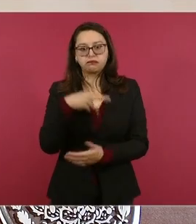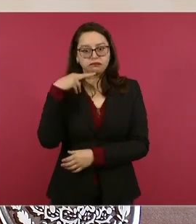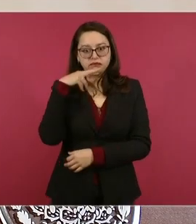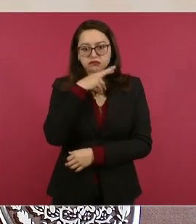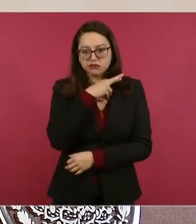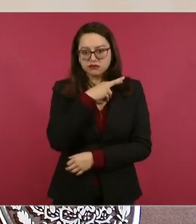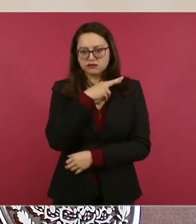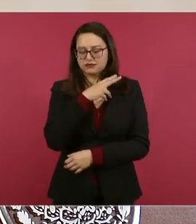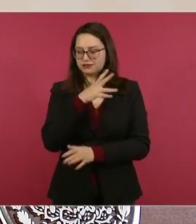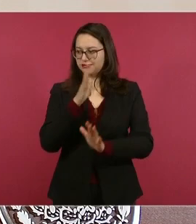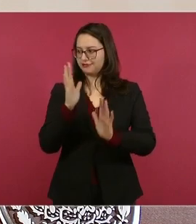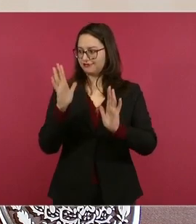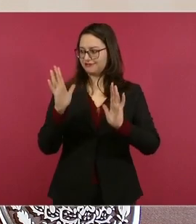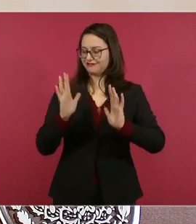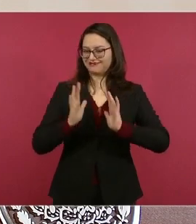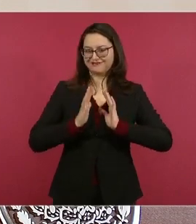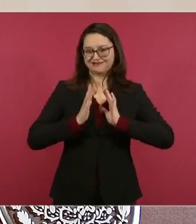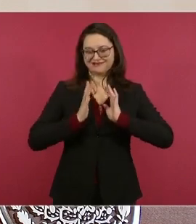Siempre